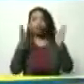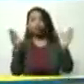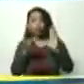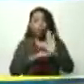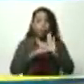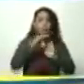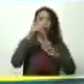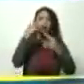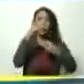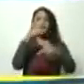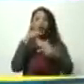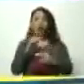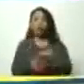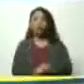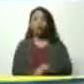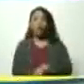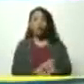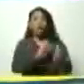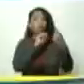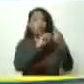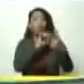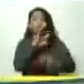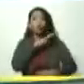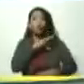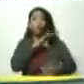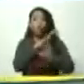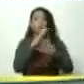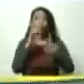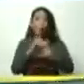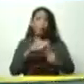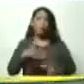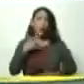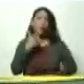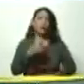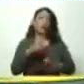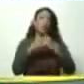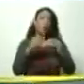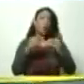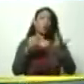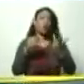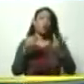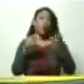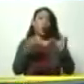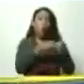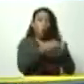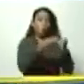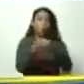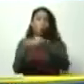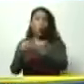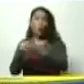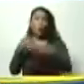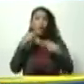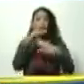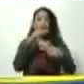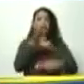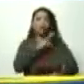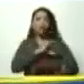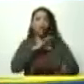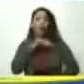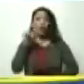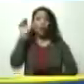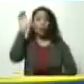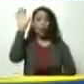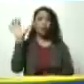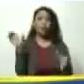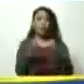tenemos un diálogo sociocultural pudiéramos llamarlo con todos los sectores también sociales del país con la